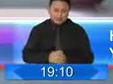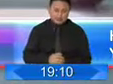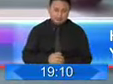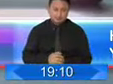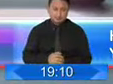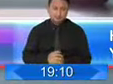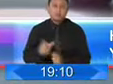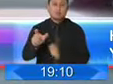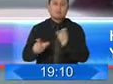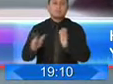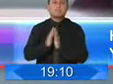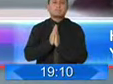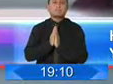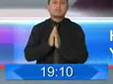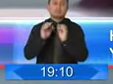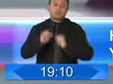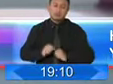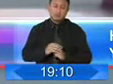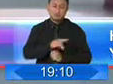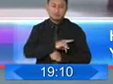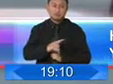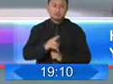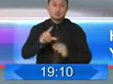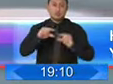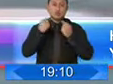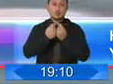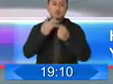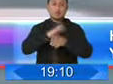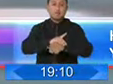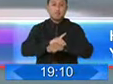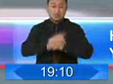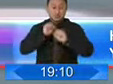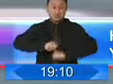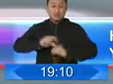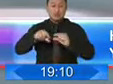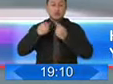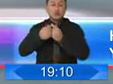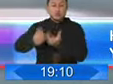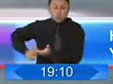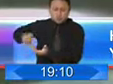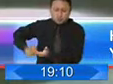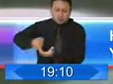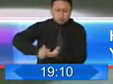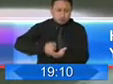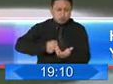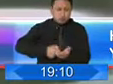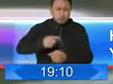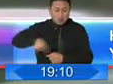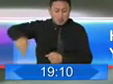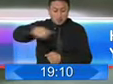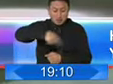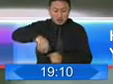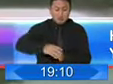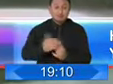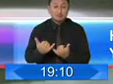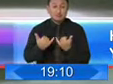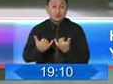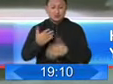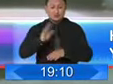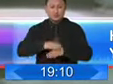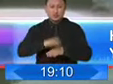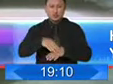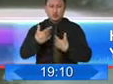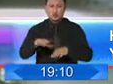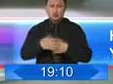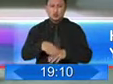moradores solicitan además que al menos las brigadas médicas y de fumigación los visiten, pues existe el riesgo constante de